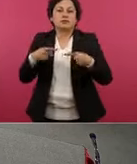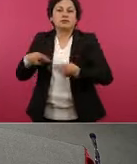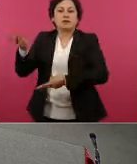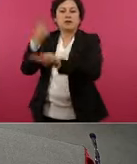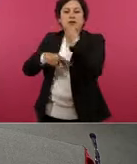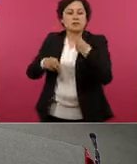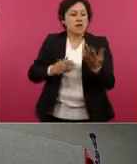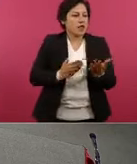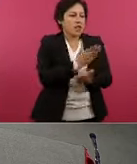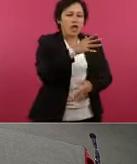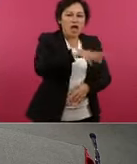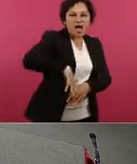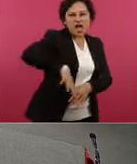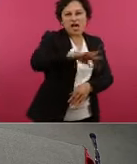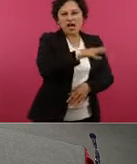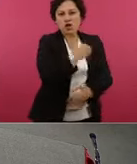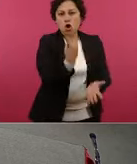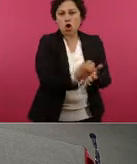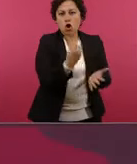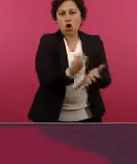Ya por último. Todo tiene que ver